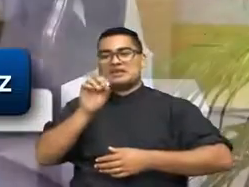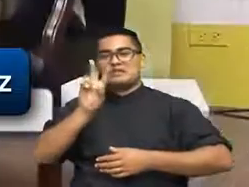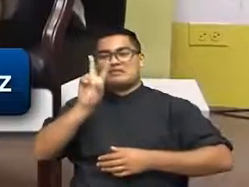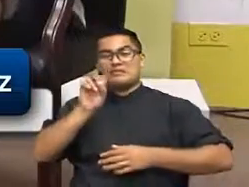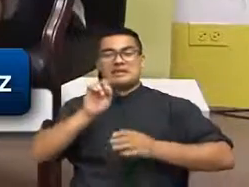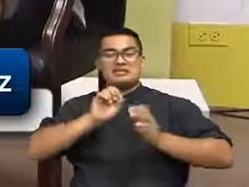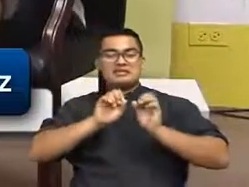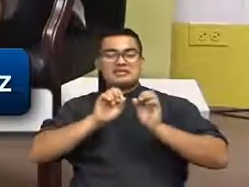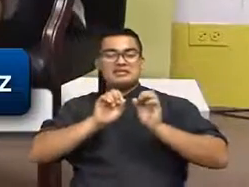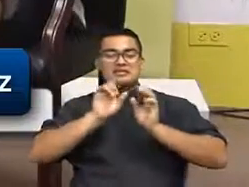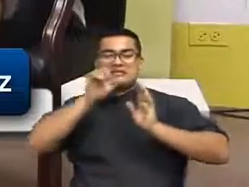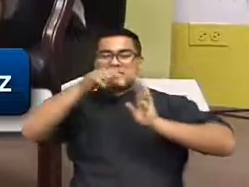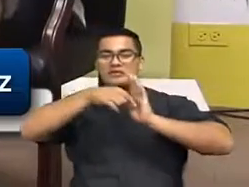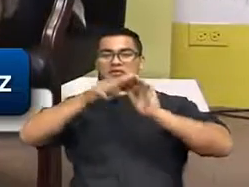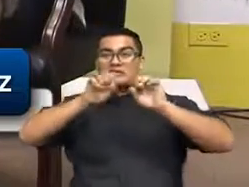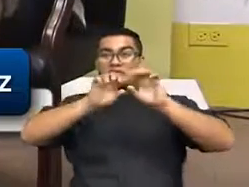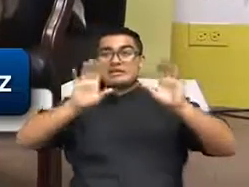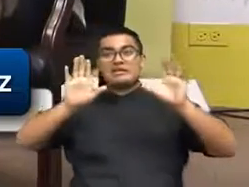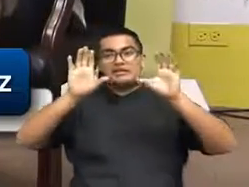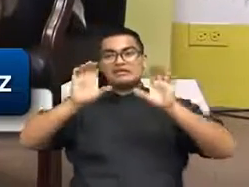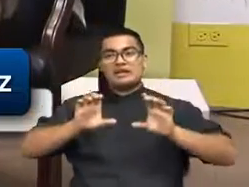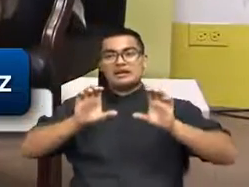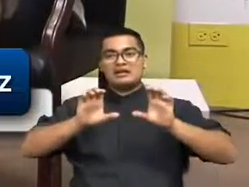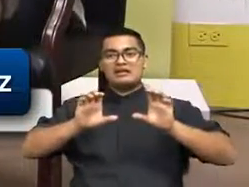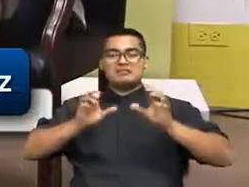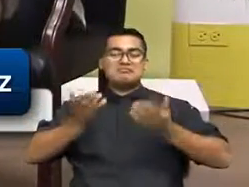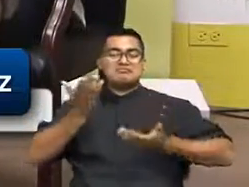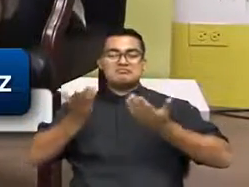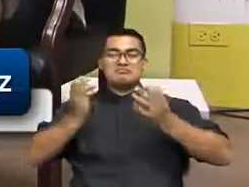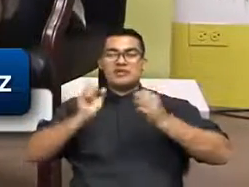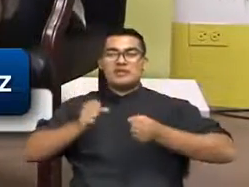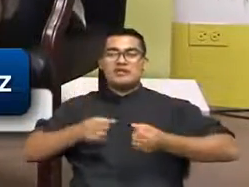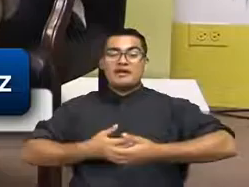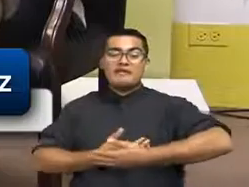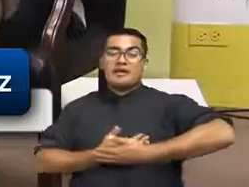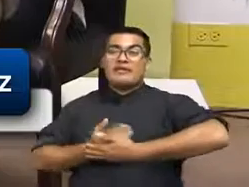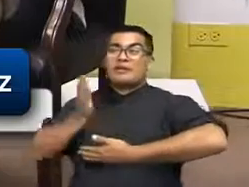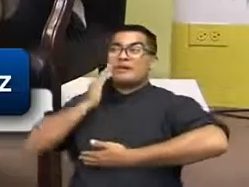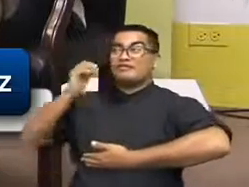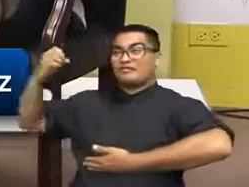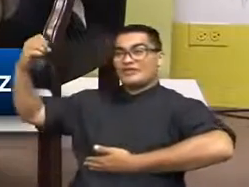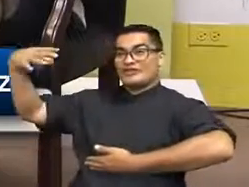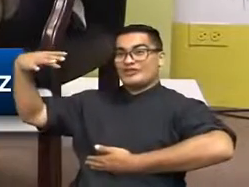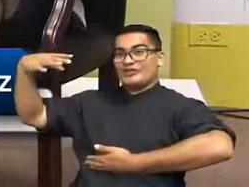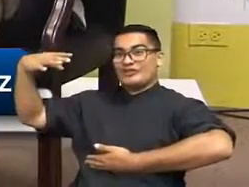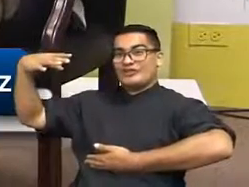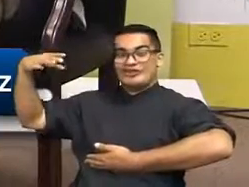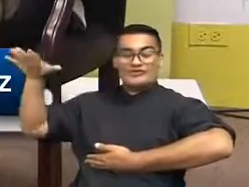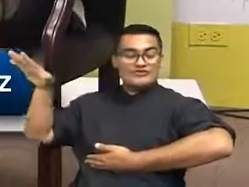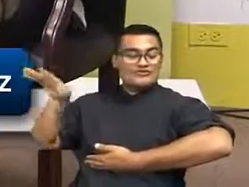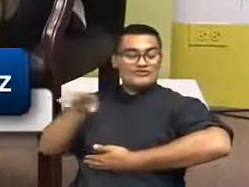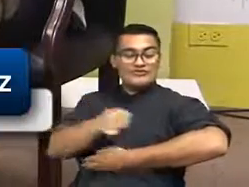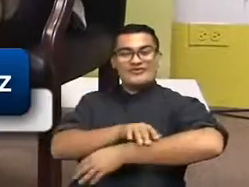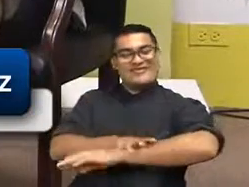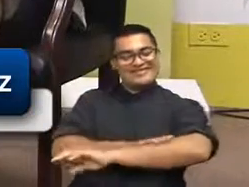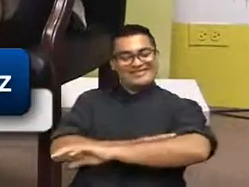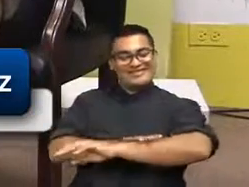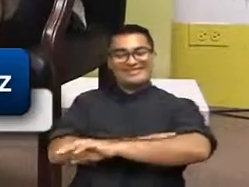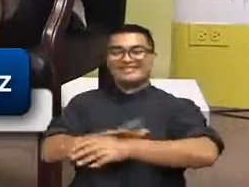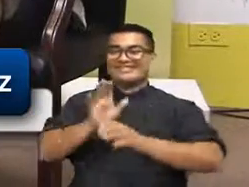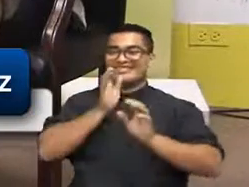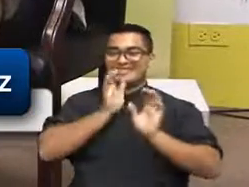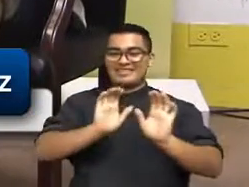por la mañana, y por la tarde muchas veces también lo hacemos. Entonces nosotros lo que hacemos es ponerlo bajo fototerapia. Fototerapia son